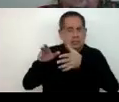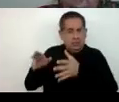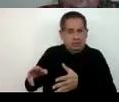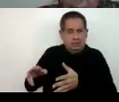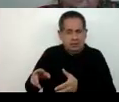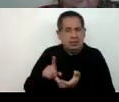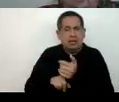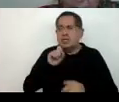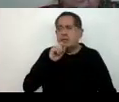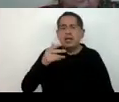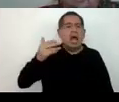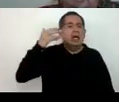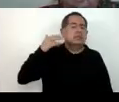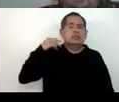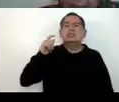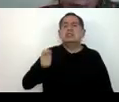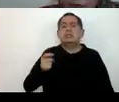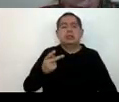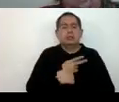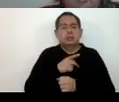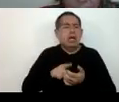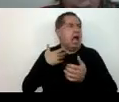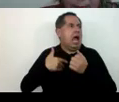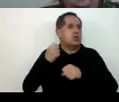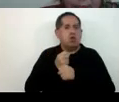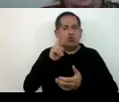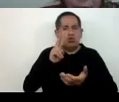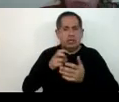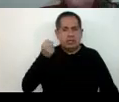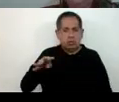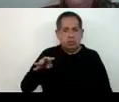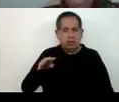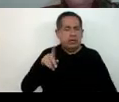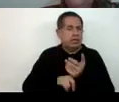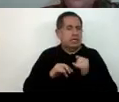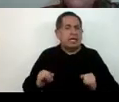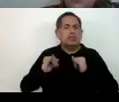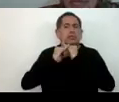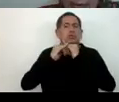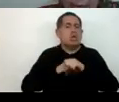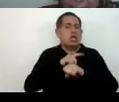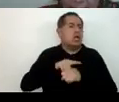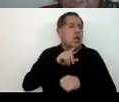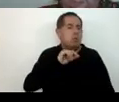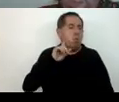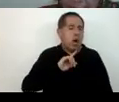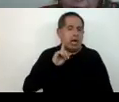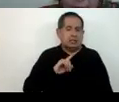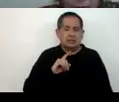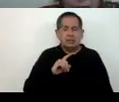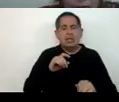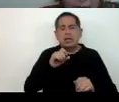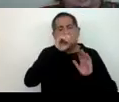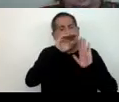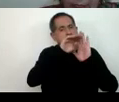se llevó a cabo en el 2019 por el Instituto Nacional de las Mujeres la Cartilla de los